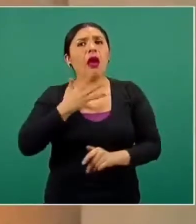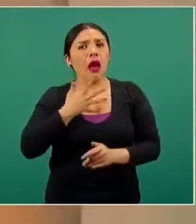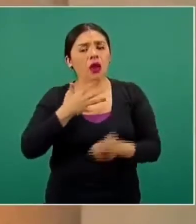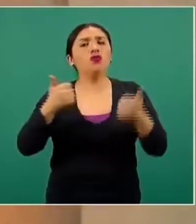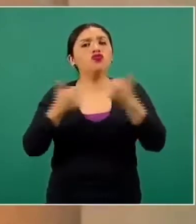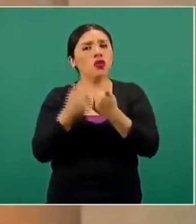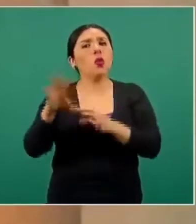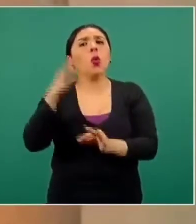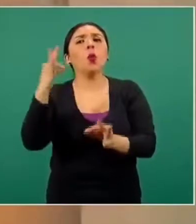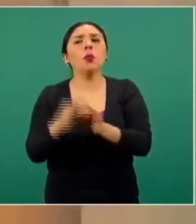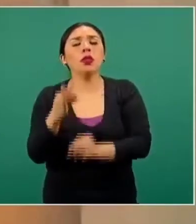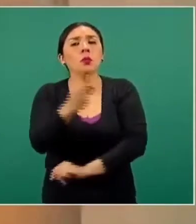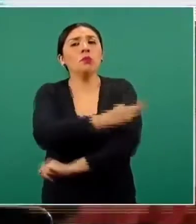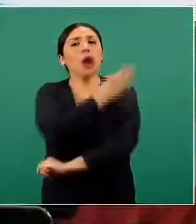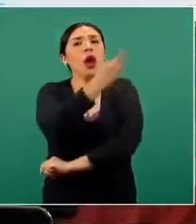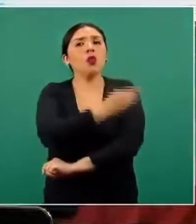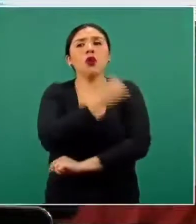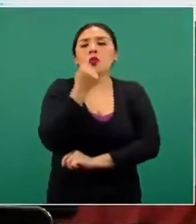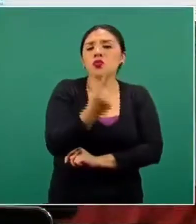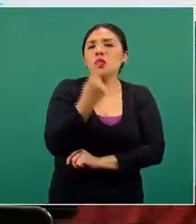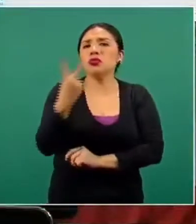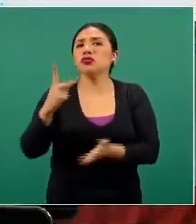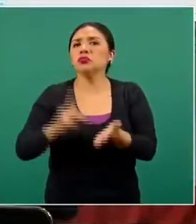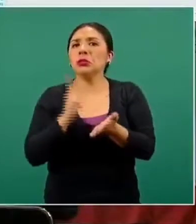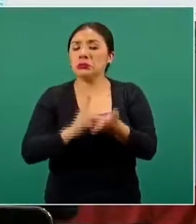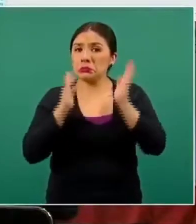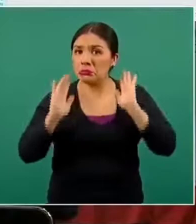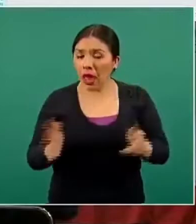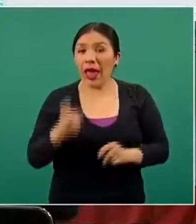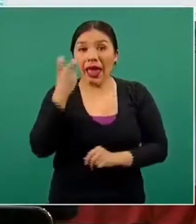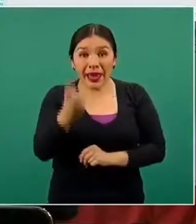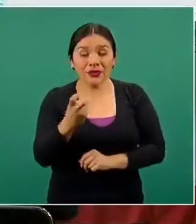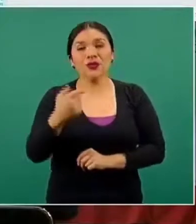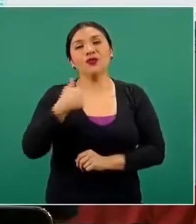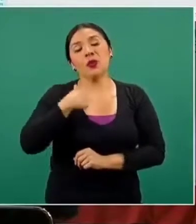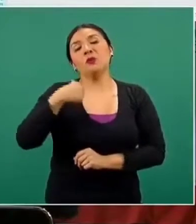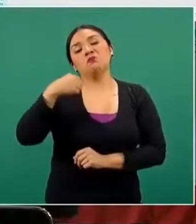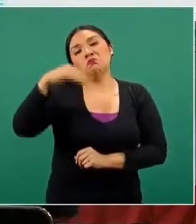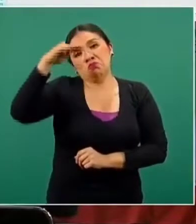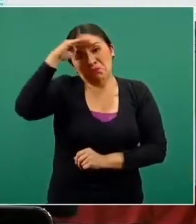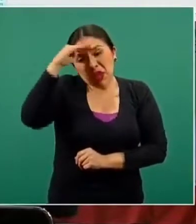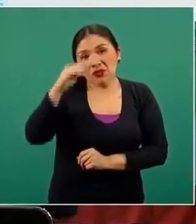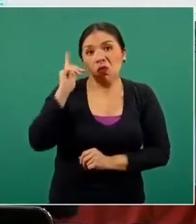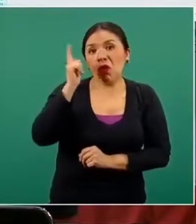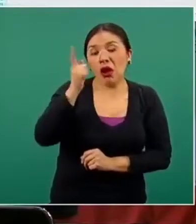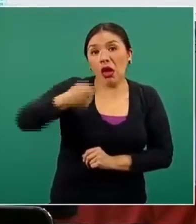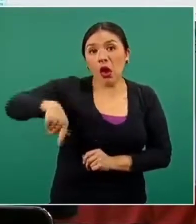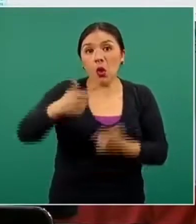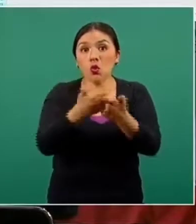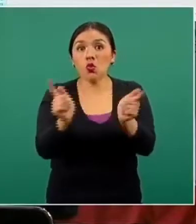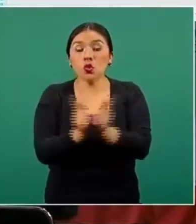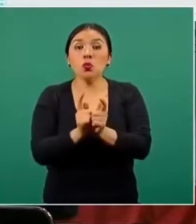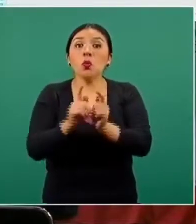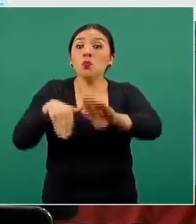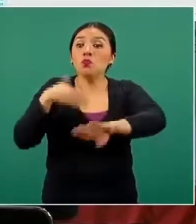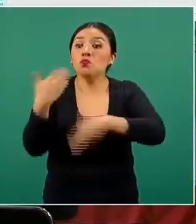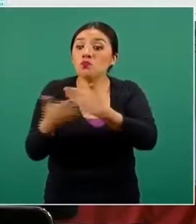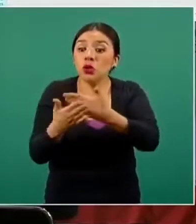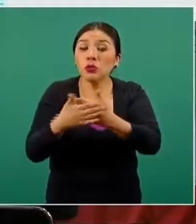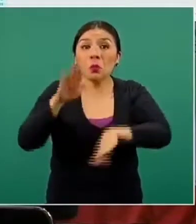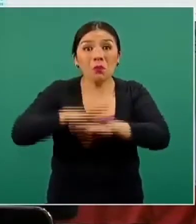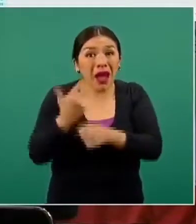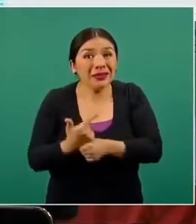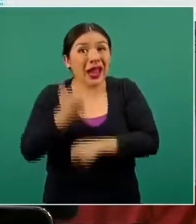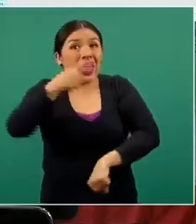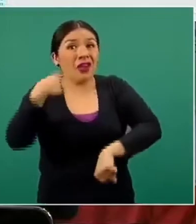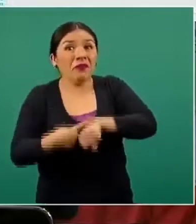esquemas completos de vacunación y por lo tanto pues esperamos que sea un grupo que ya no sea afectado ni por la enfermedad